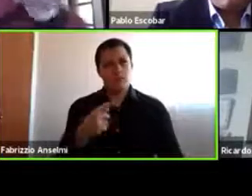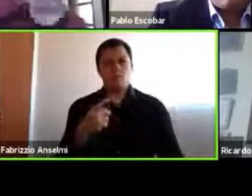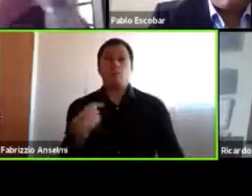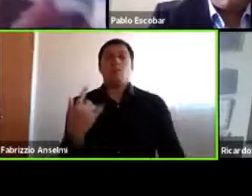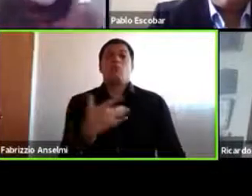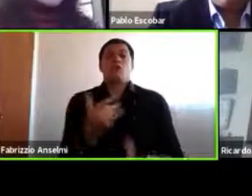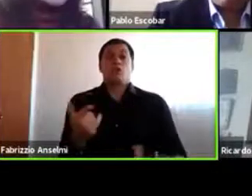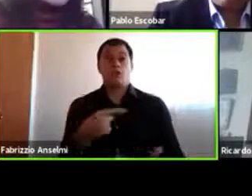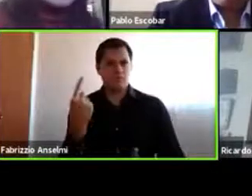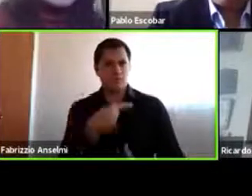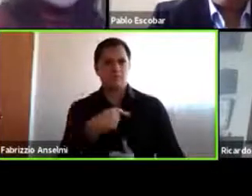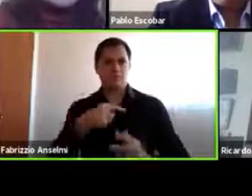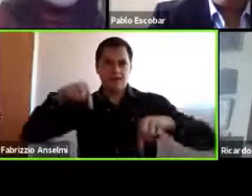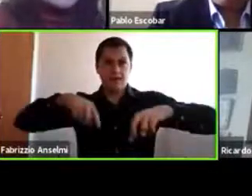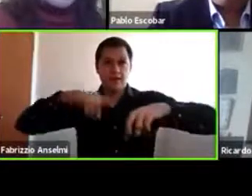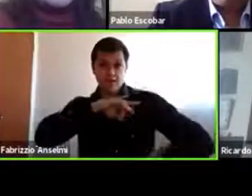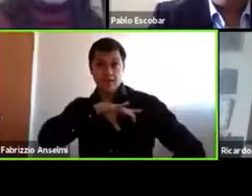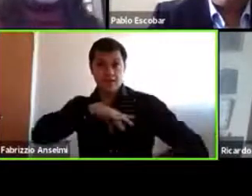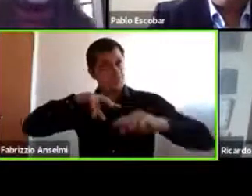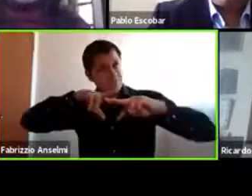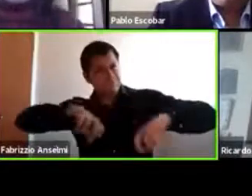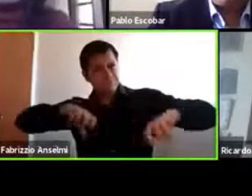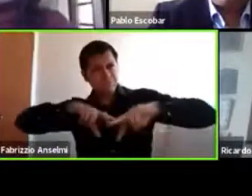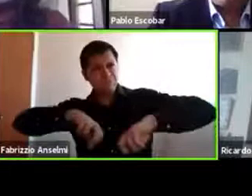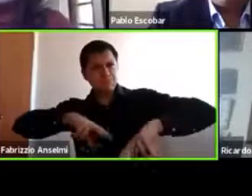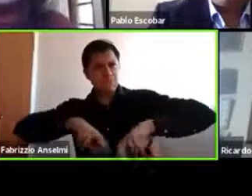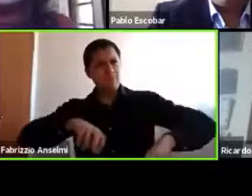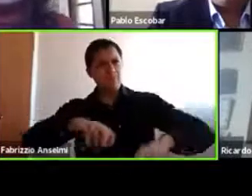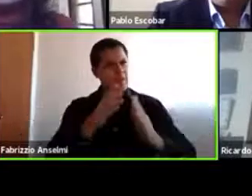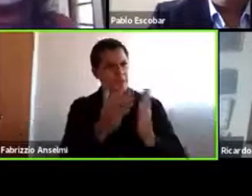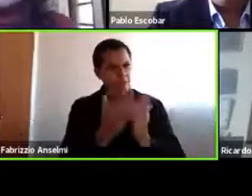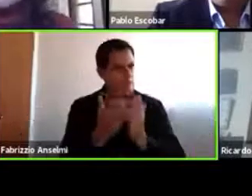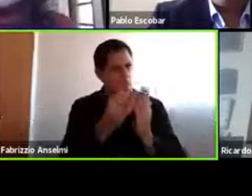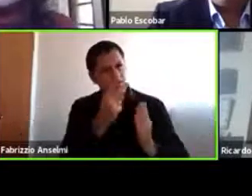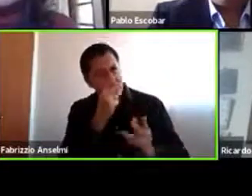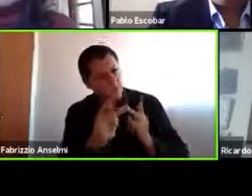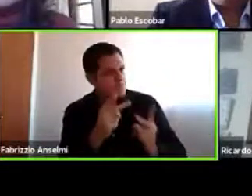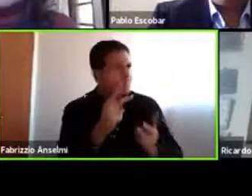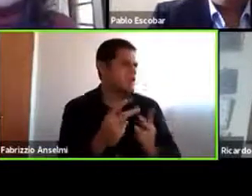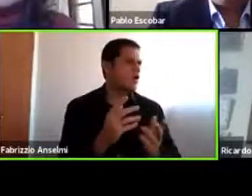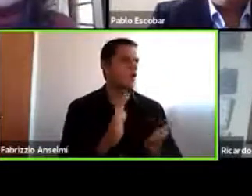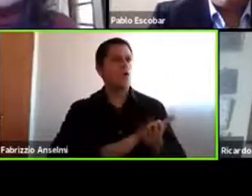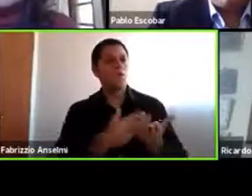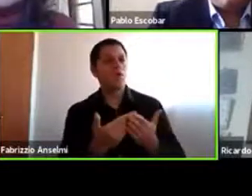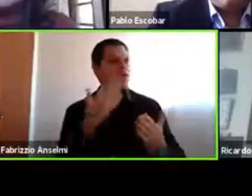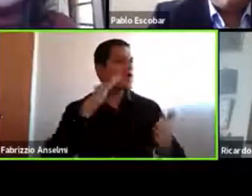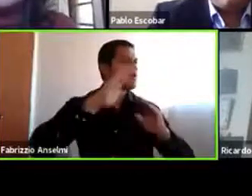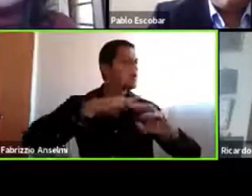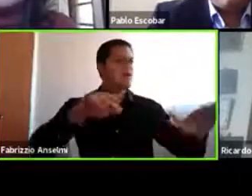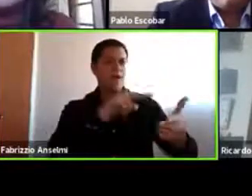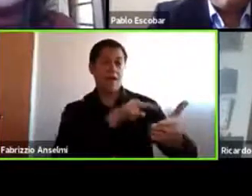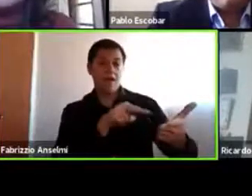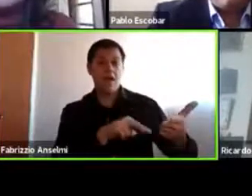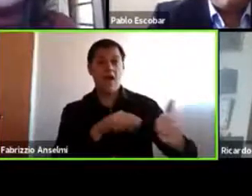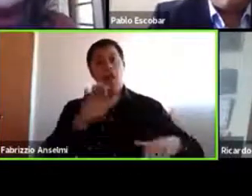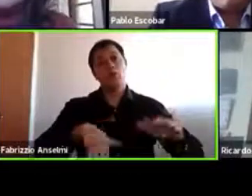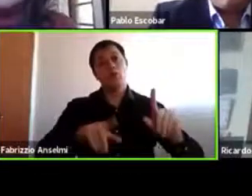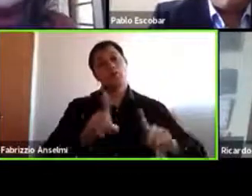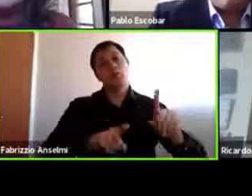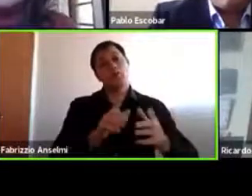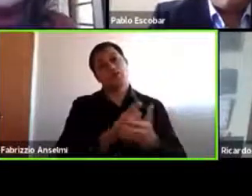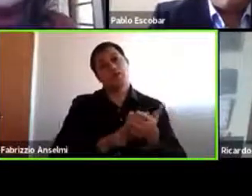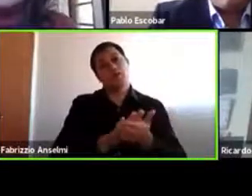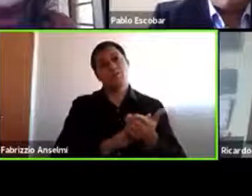toda la investigación de lectura, sobre todo en niveles socioeconómicos más desfavorecidos,